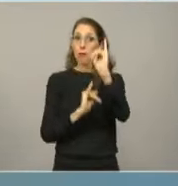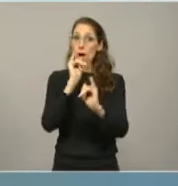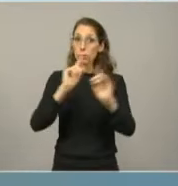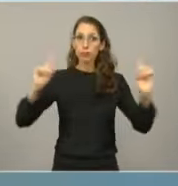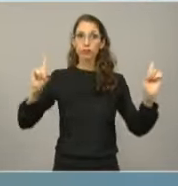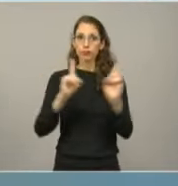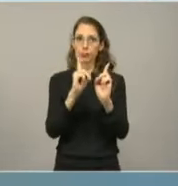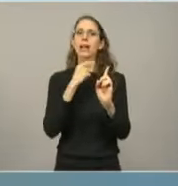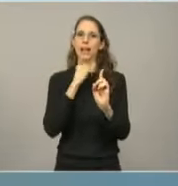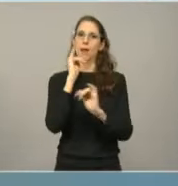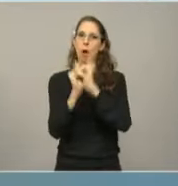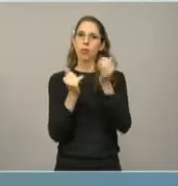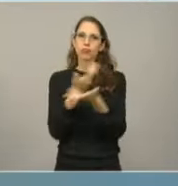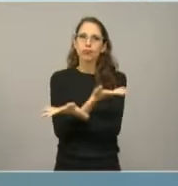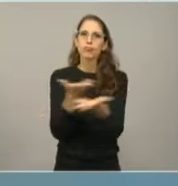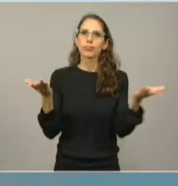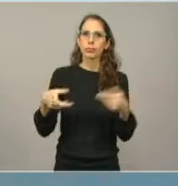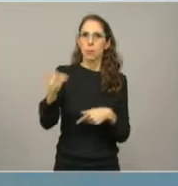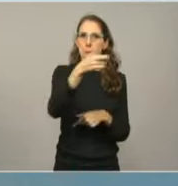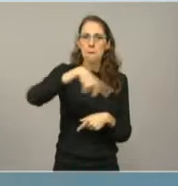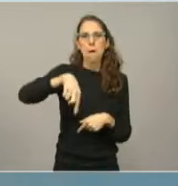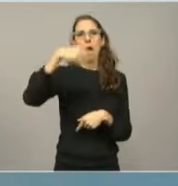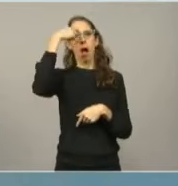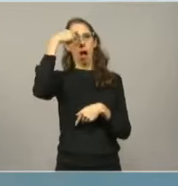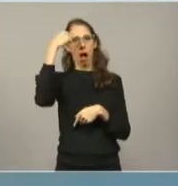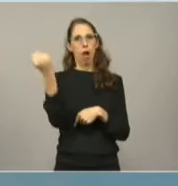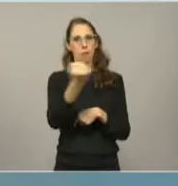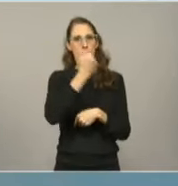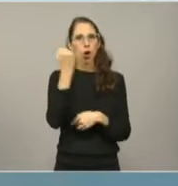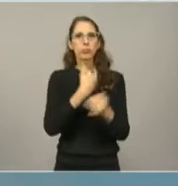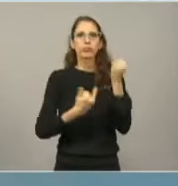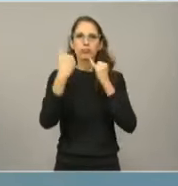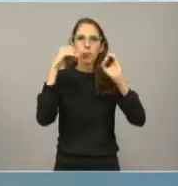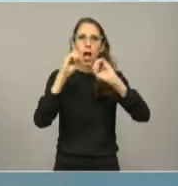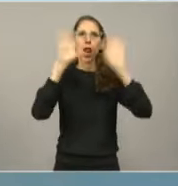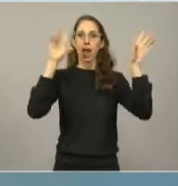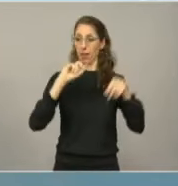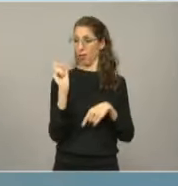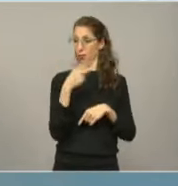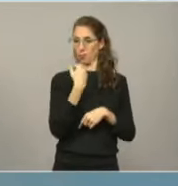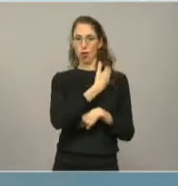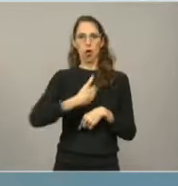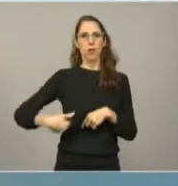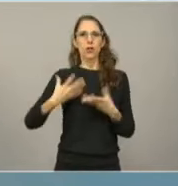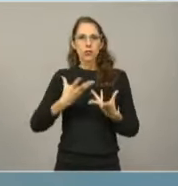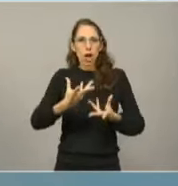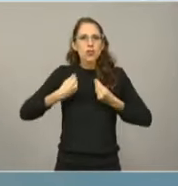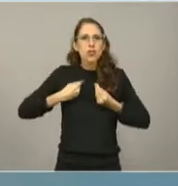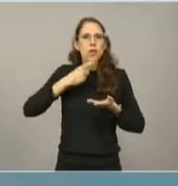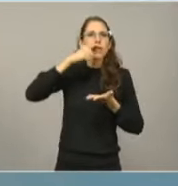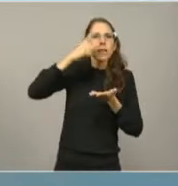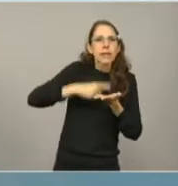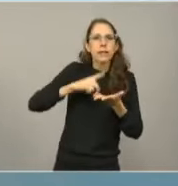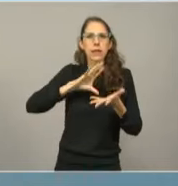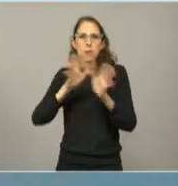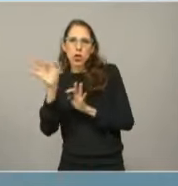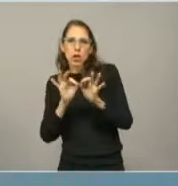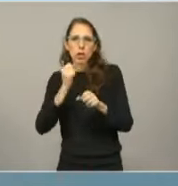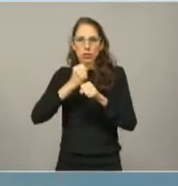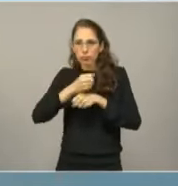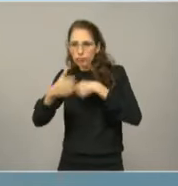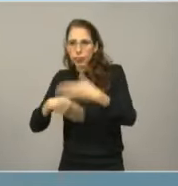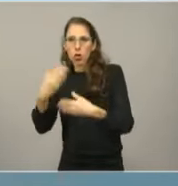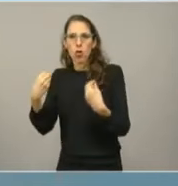parece que que es esclarecedora que nos ayuda a tomar decisiones mucho más situadas que muchas veces